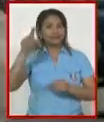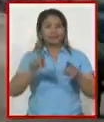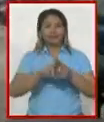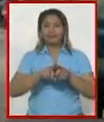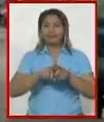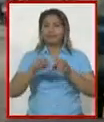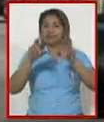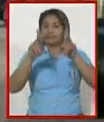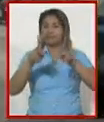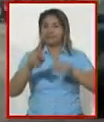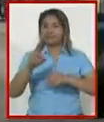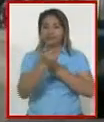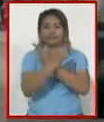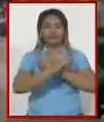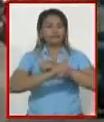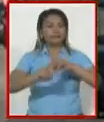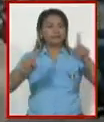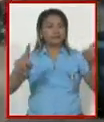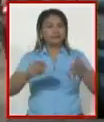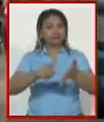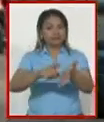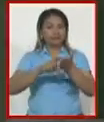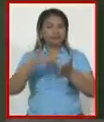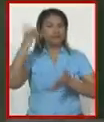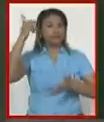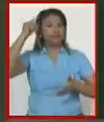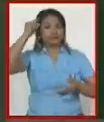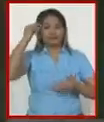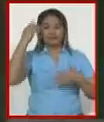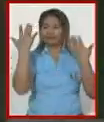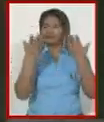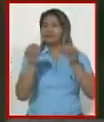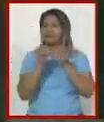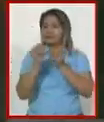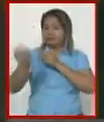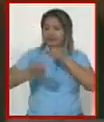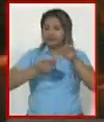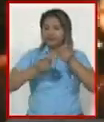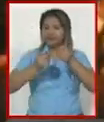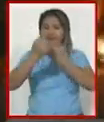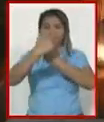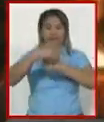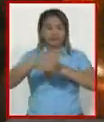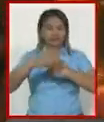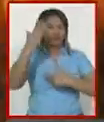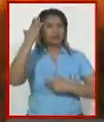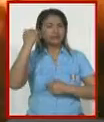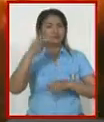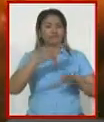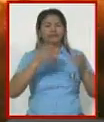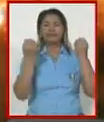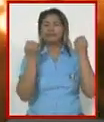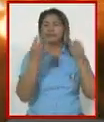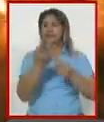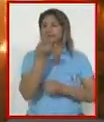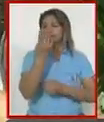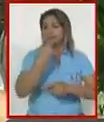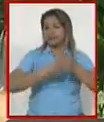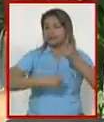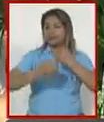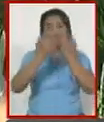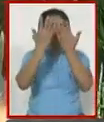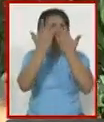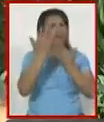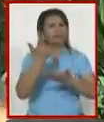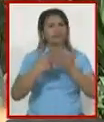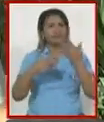lado, parlamentarios de Demócratas exigen al gobierno que exista un mayor control en las fronteras por hechos de narcotráfico. Lamentamos